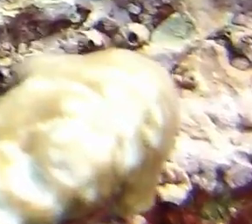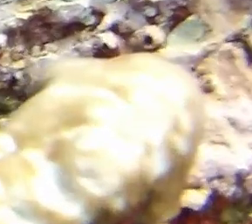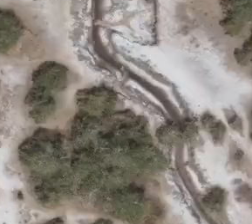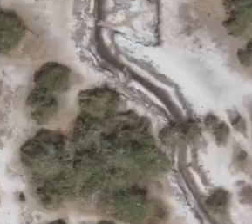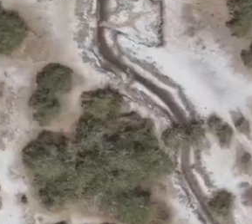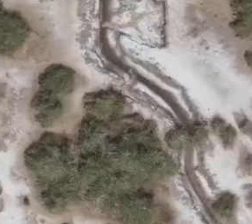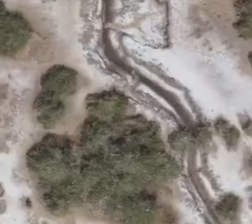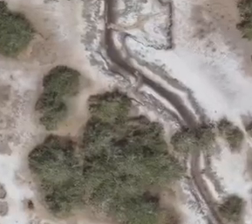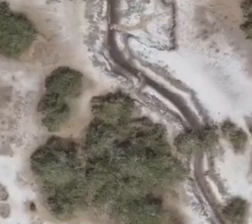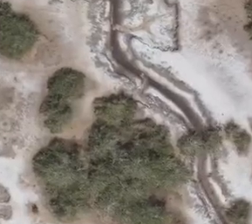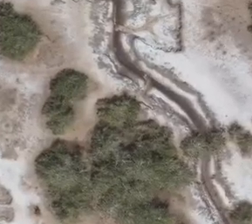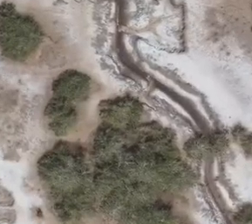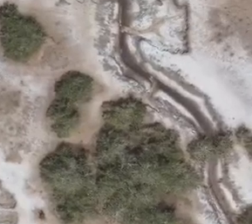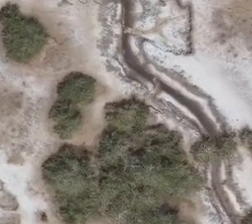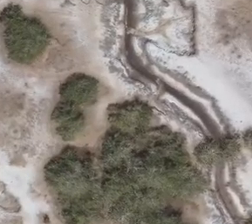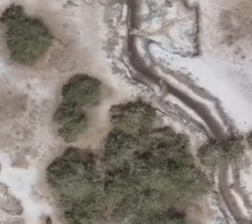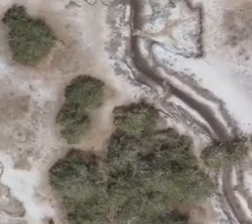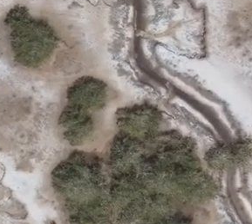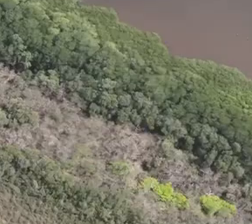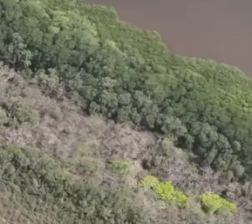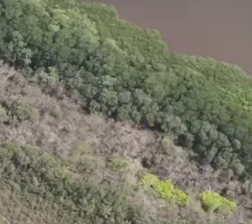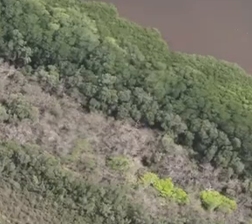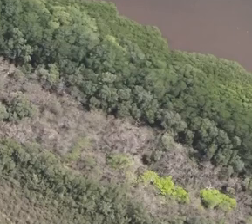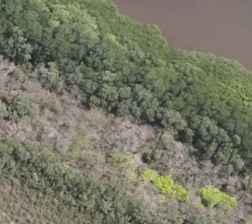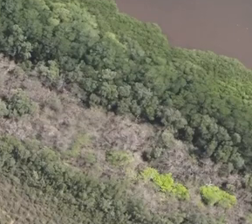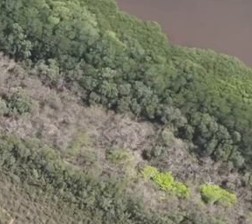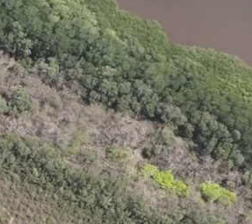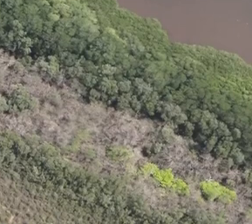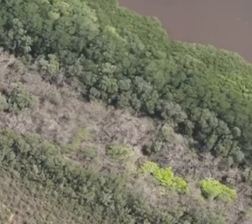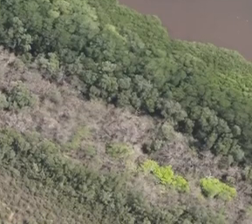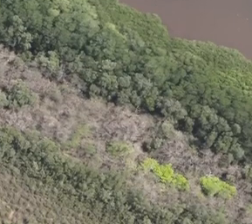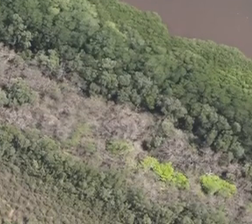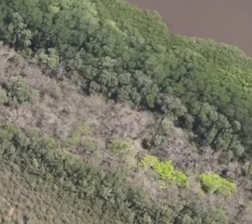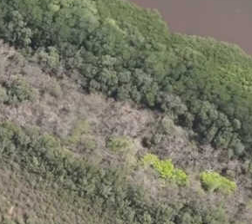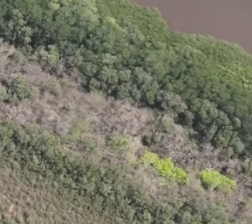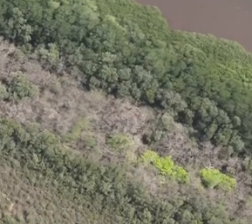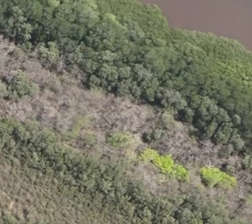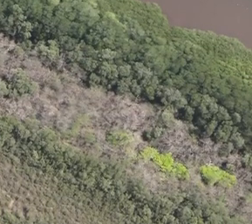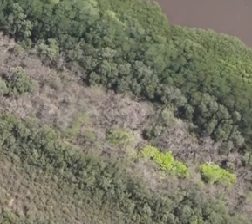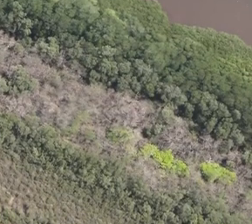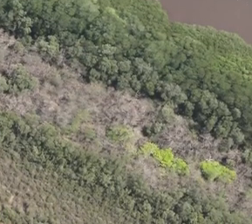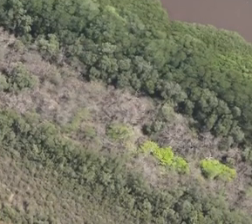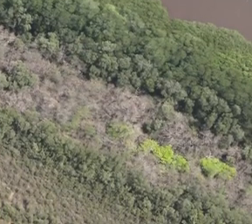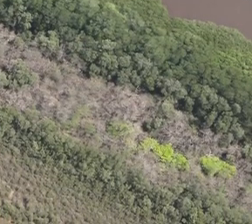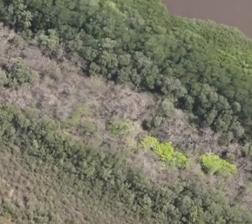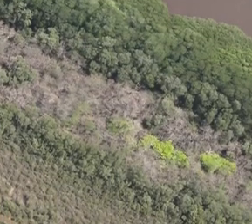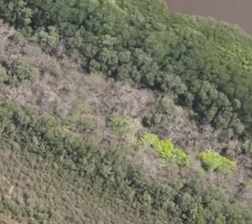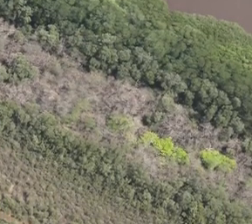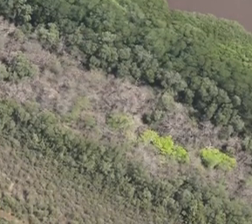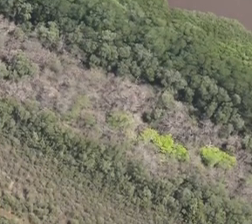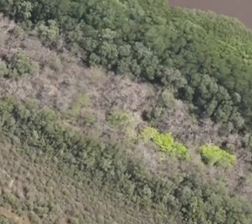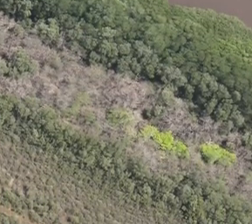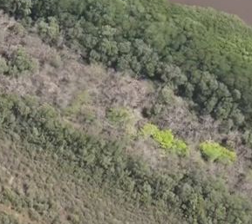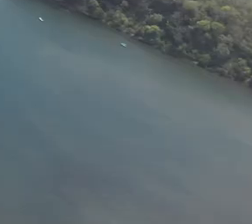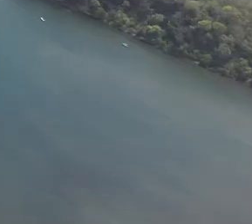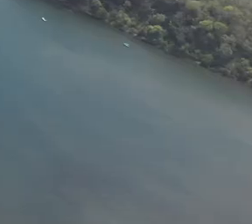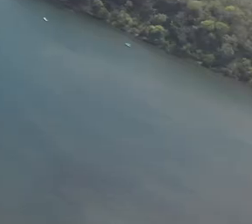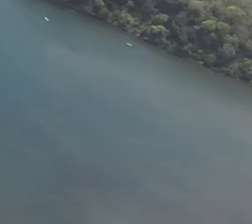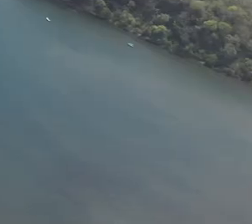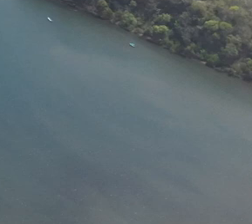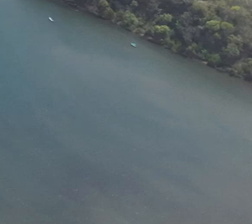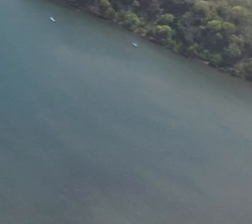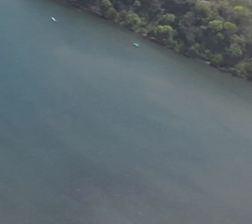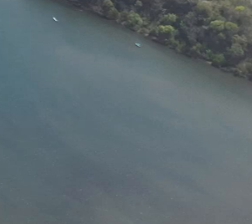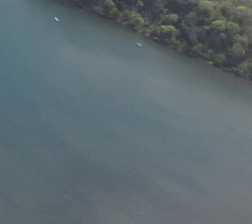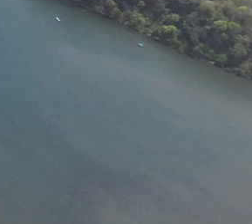apoyo económico en la restauración de manglares, ya que son ecosistemas esenciales para la supervivencia de ciertas especies y la